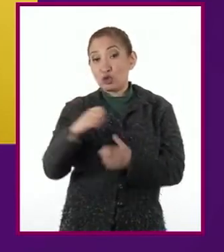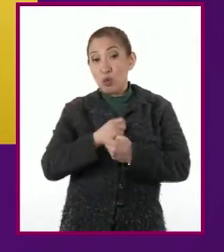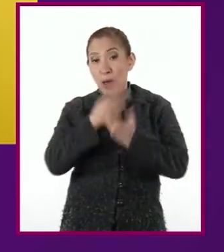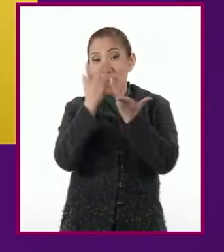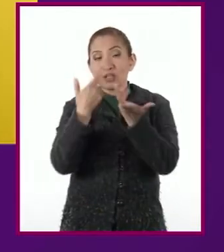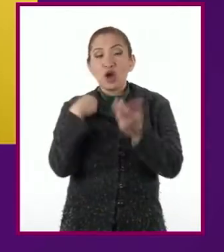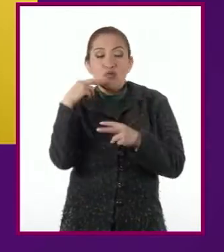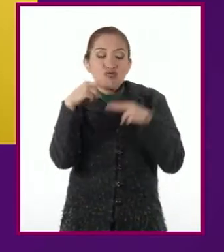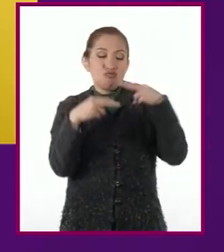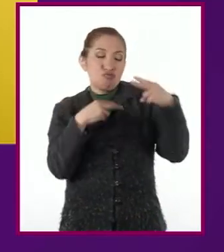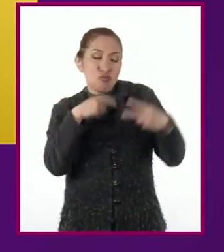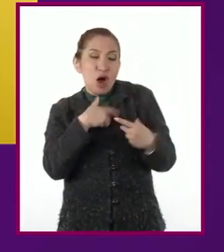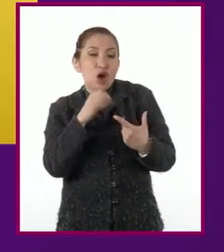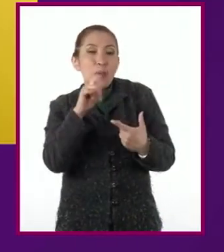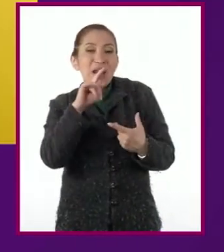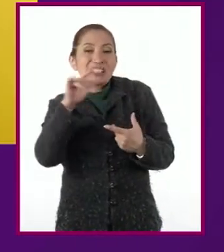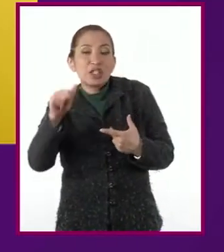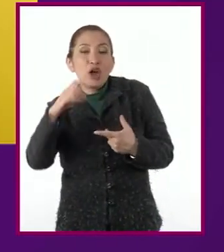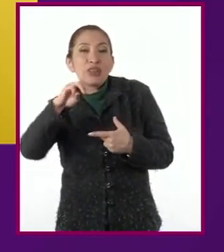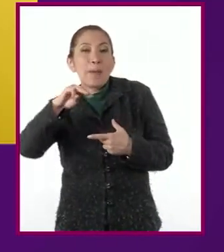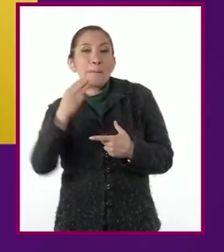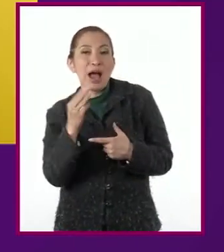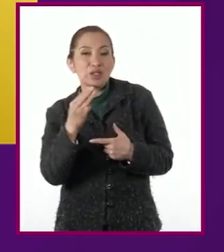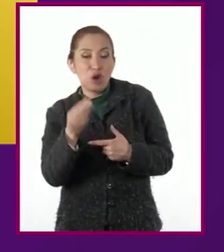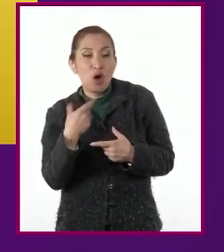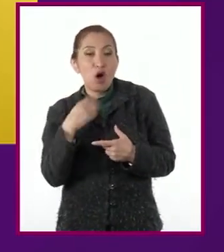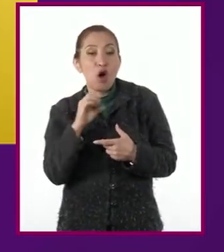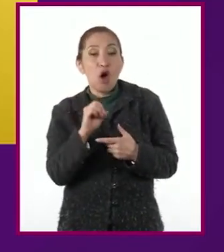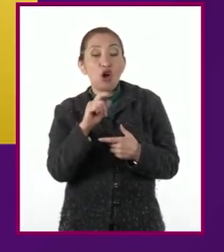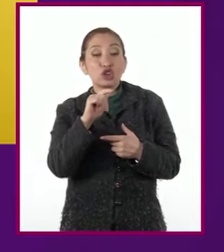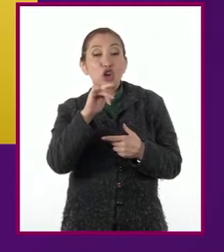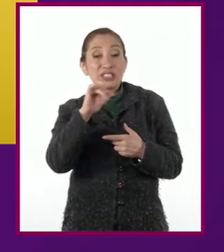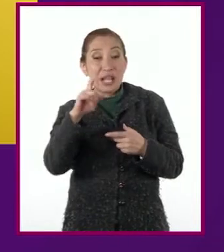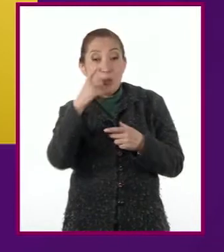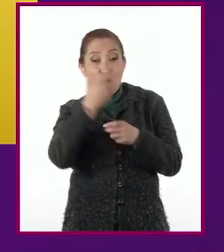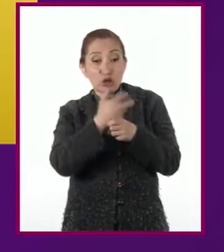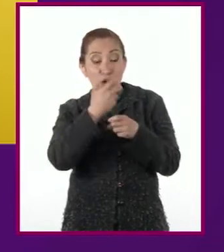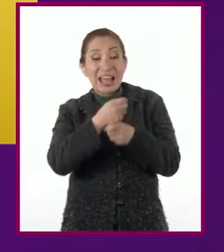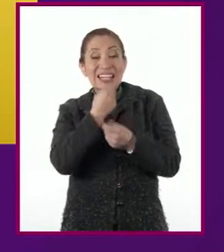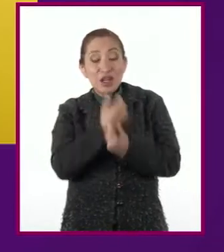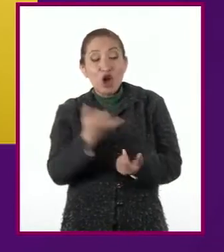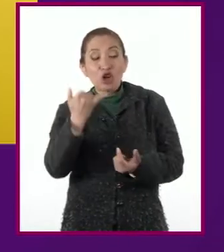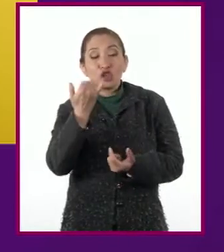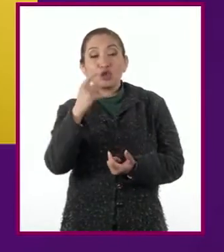son romancillos, como Romancillo de Mayo, de octosílabos, como El Niño